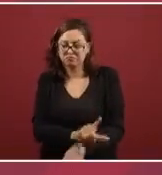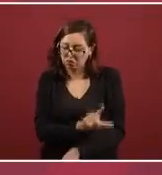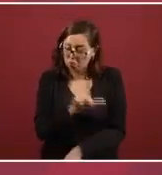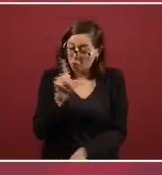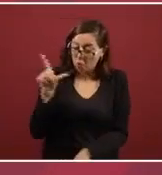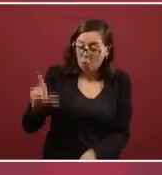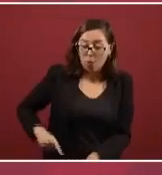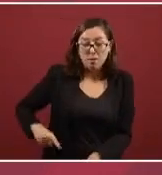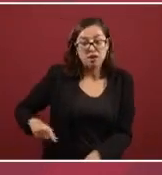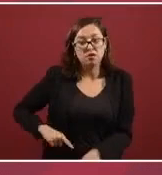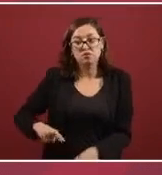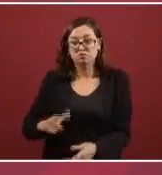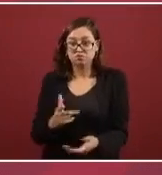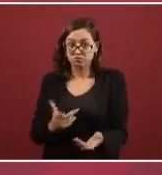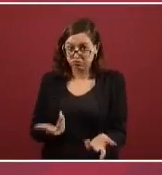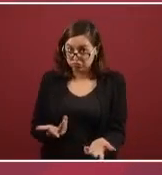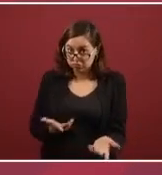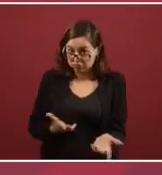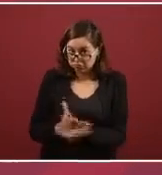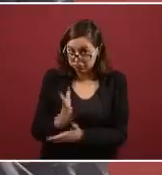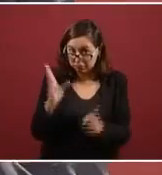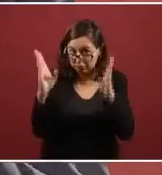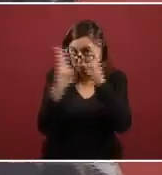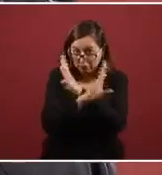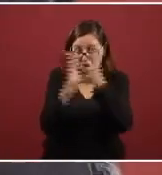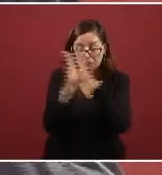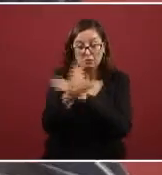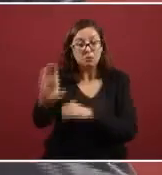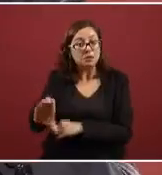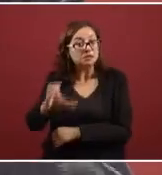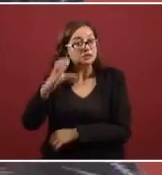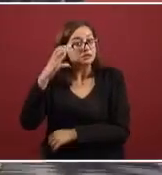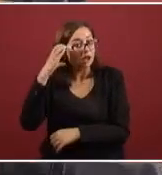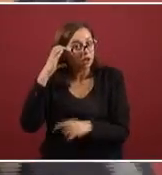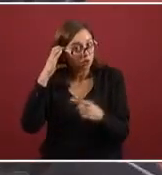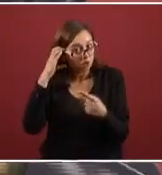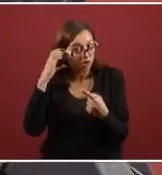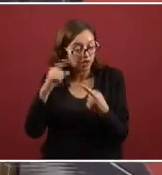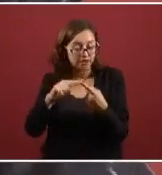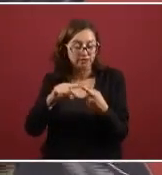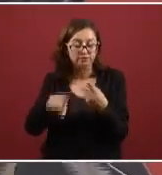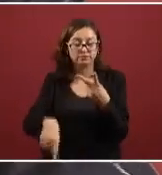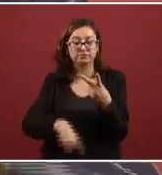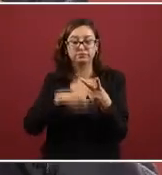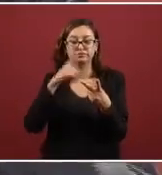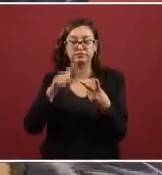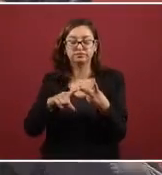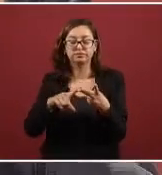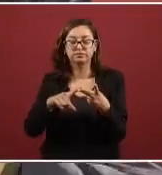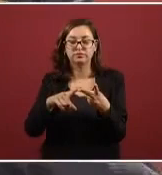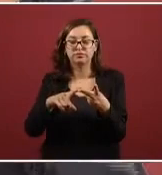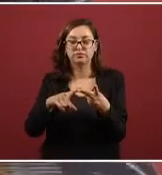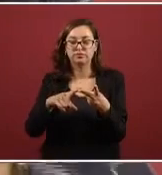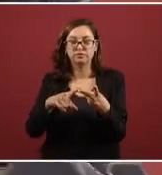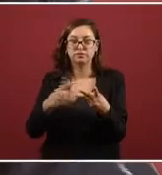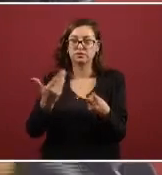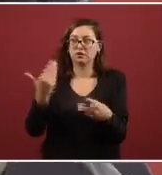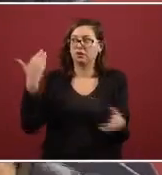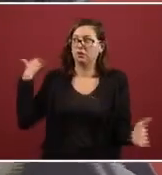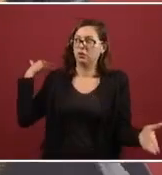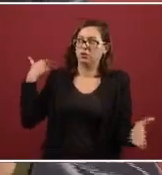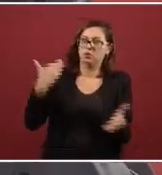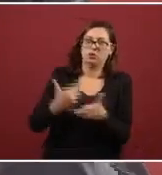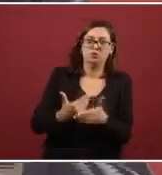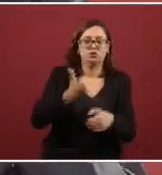intervenga teléfonos, que ya no haya lo que nosotros padecimos